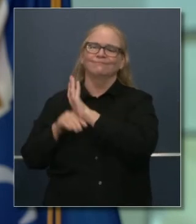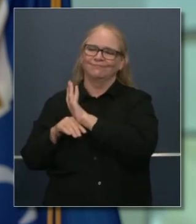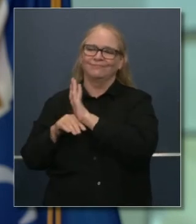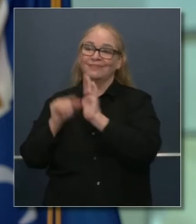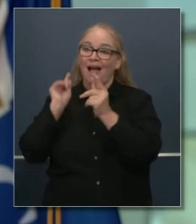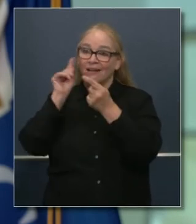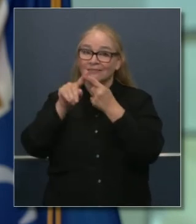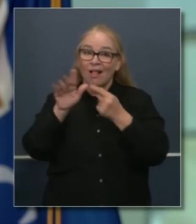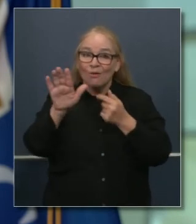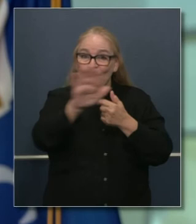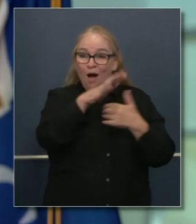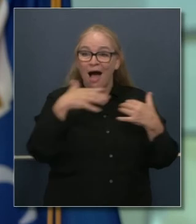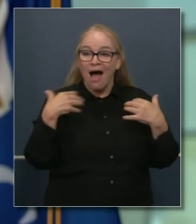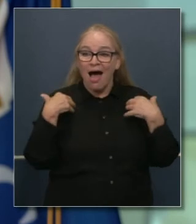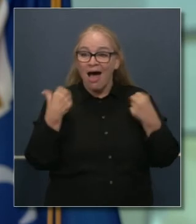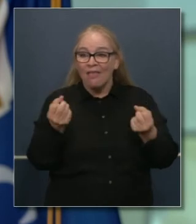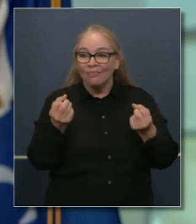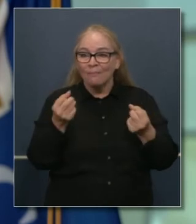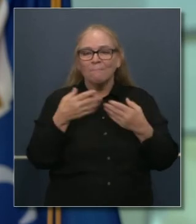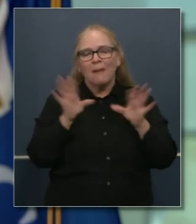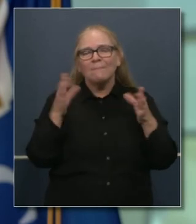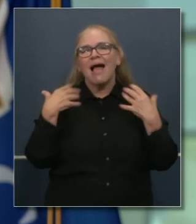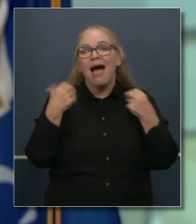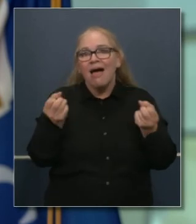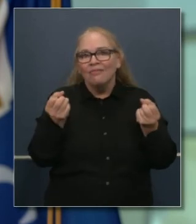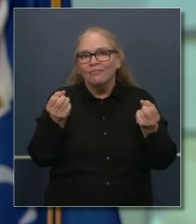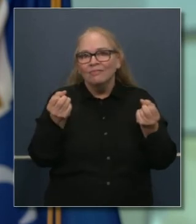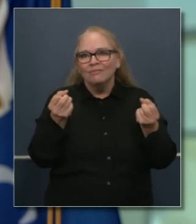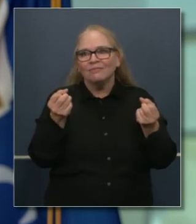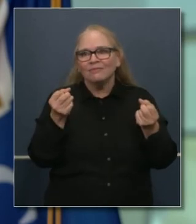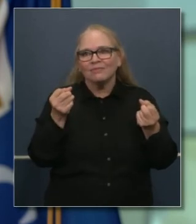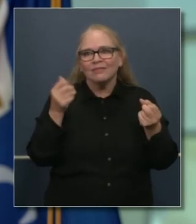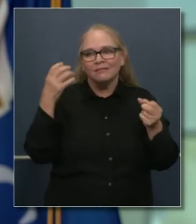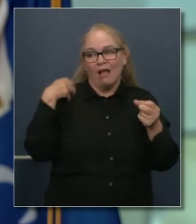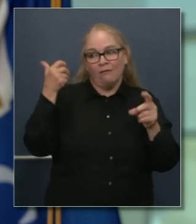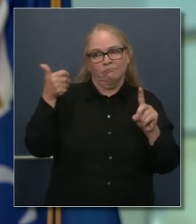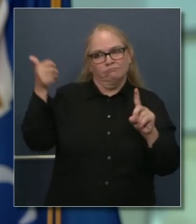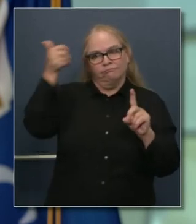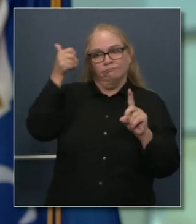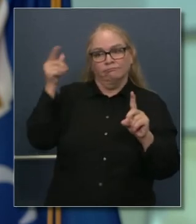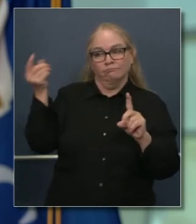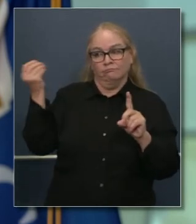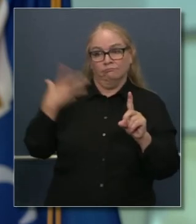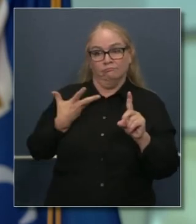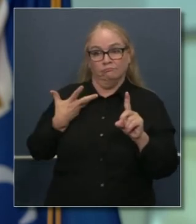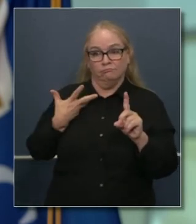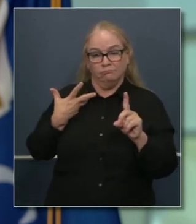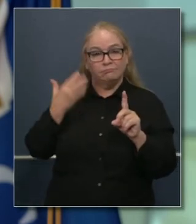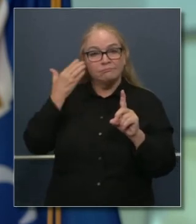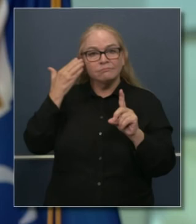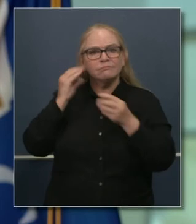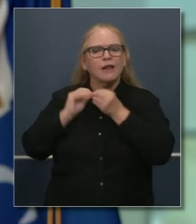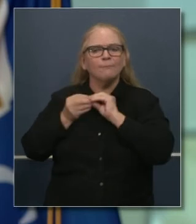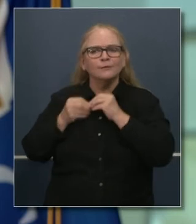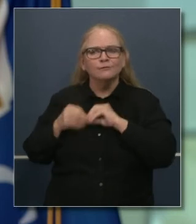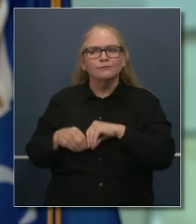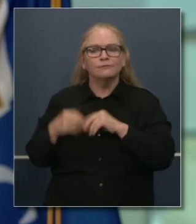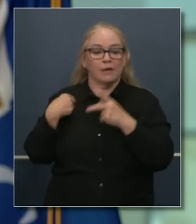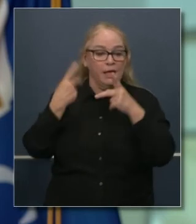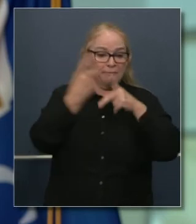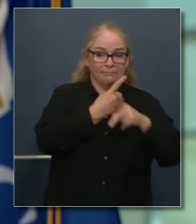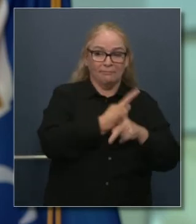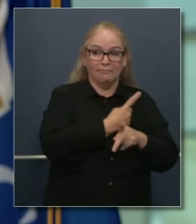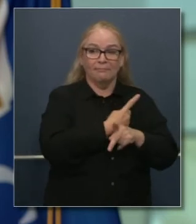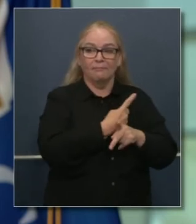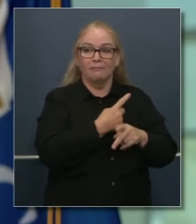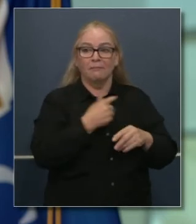de salubridad del estado lo apruebe tiene razón sobre lo que dijo en ese sentido tenemos datos que hemos analizado